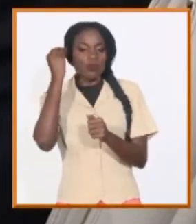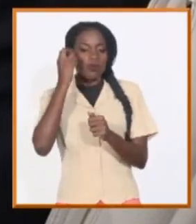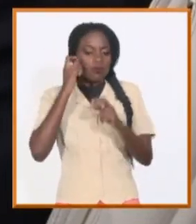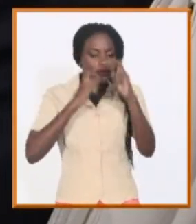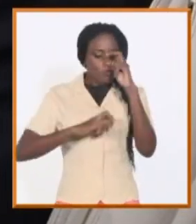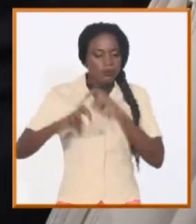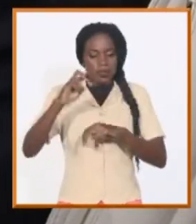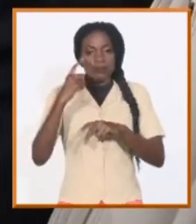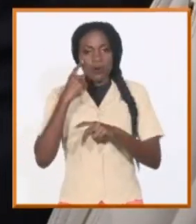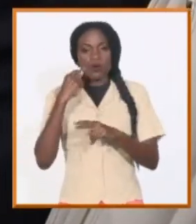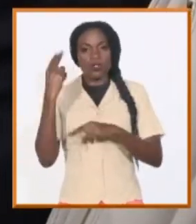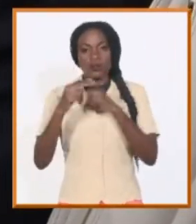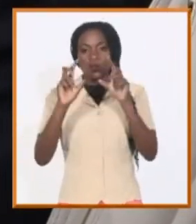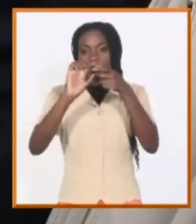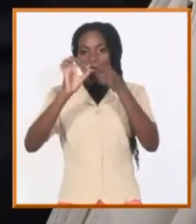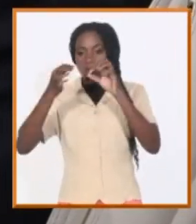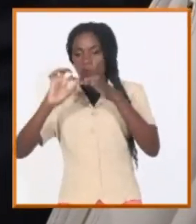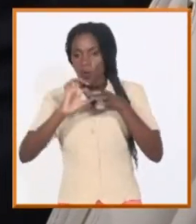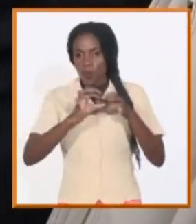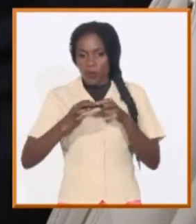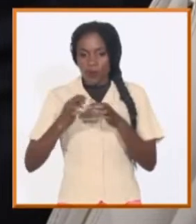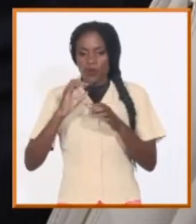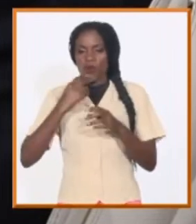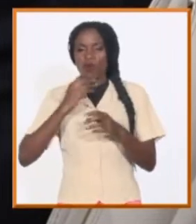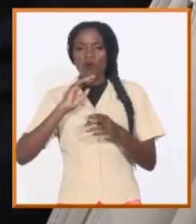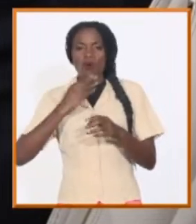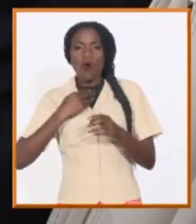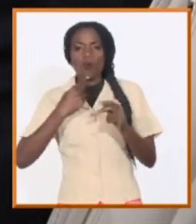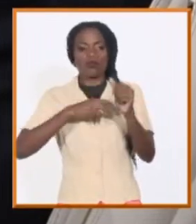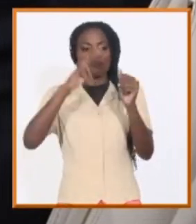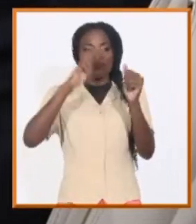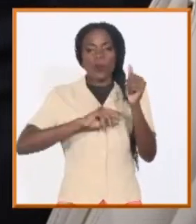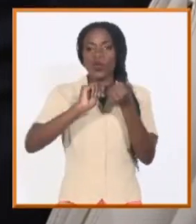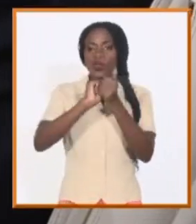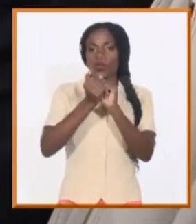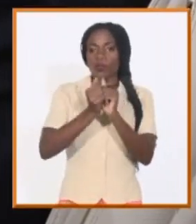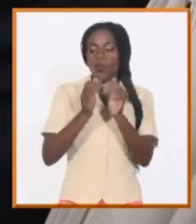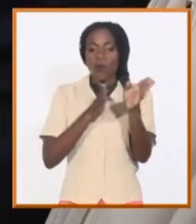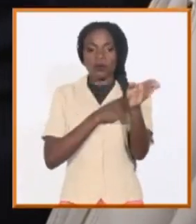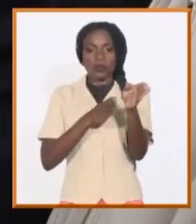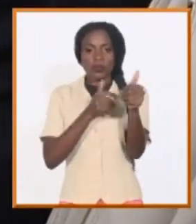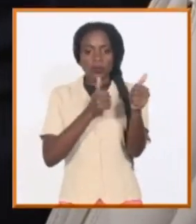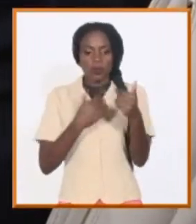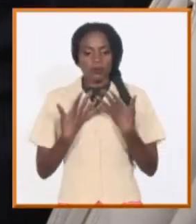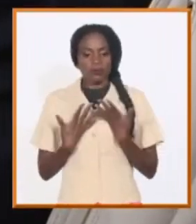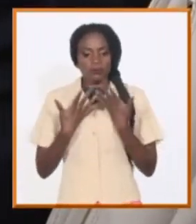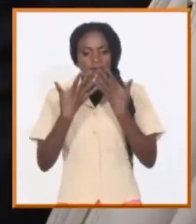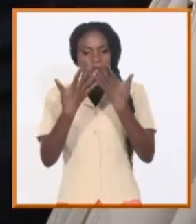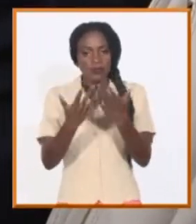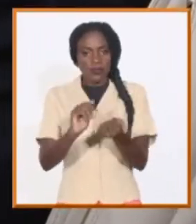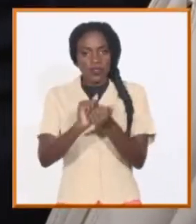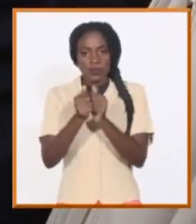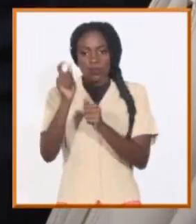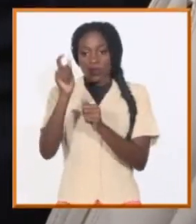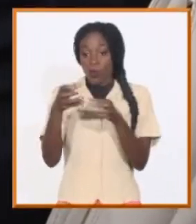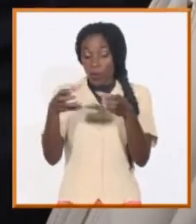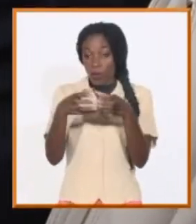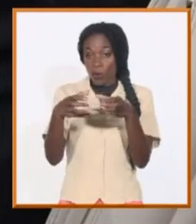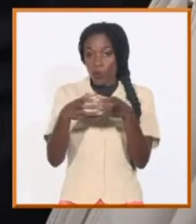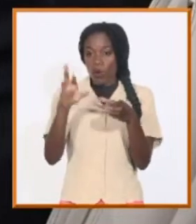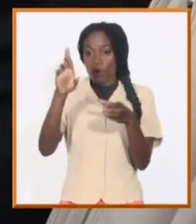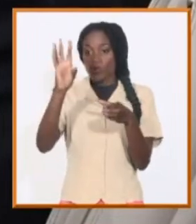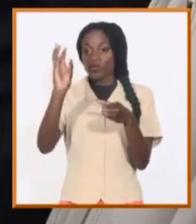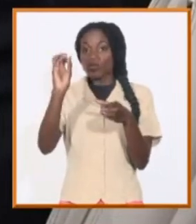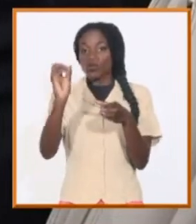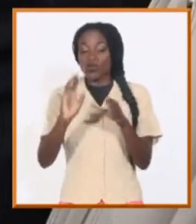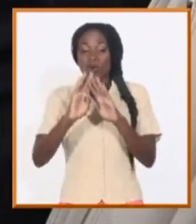estos Juegos Panamericanos. ¿Cómo ustedes lo valoran en lo deportivo, en la disciplina, en la entrega de la delegación, en el resultado